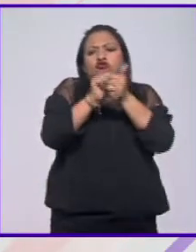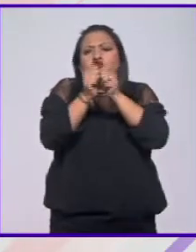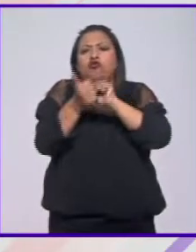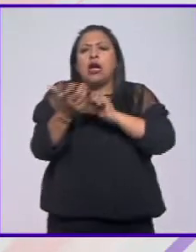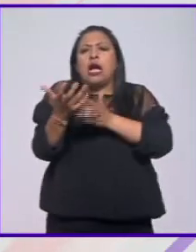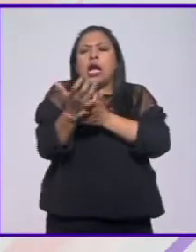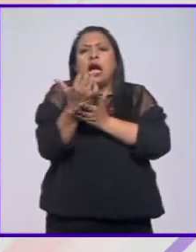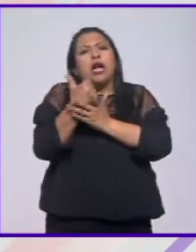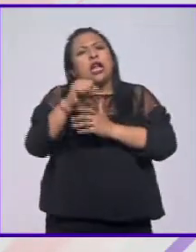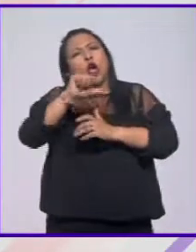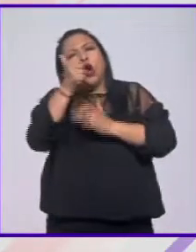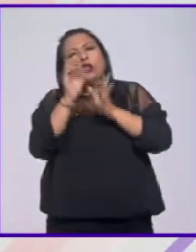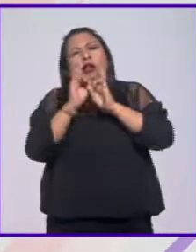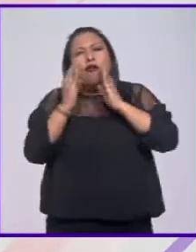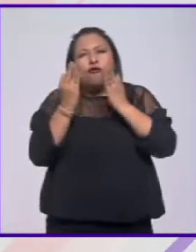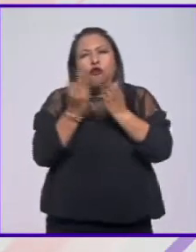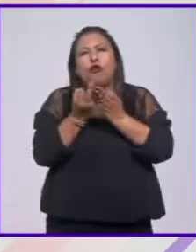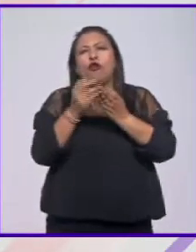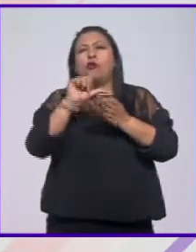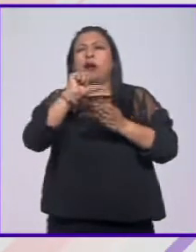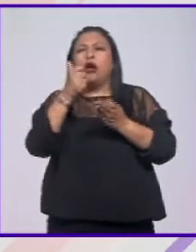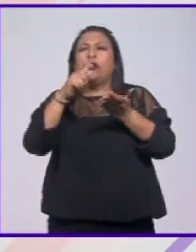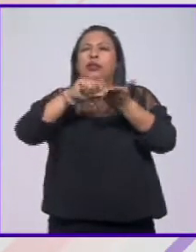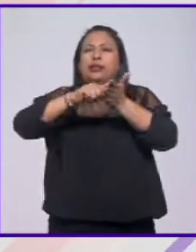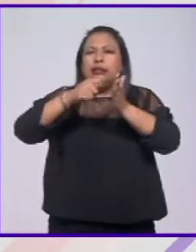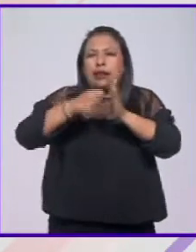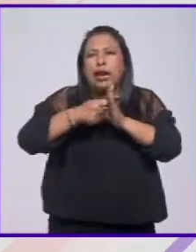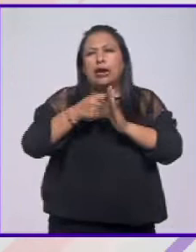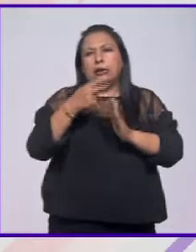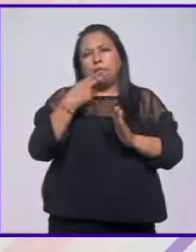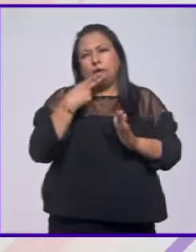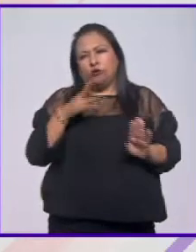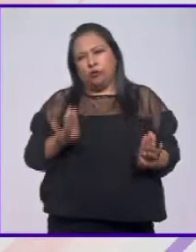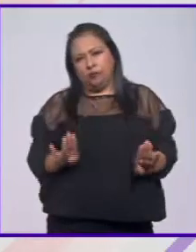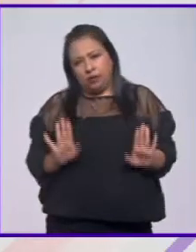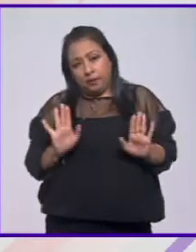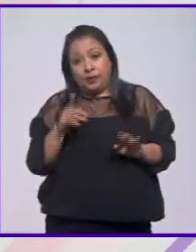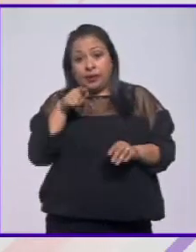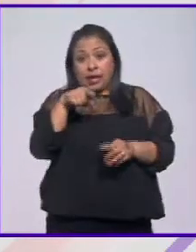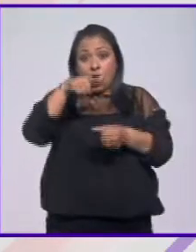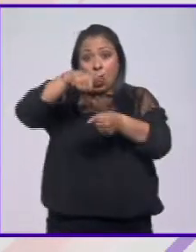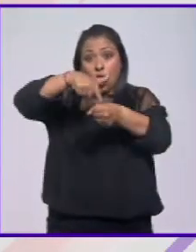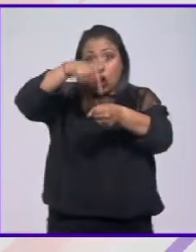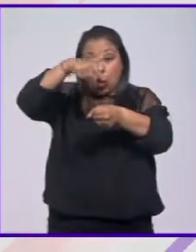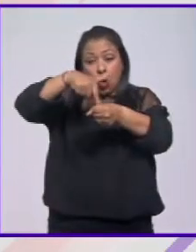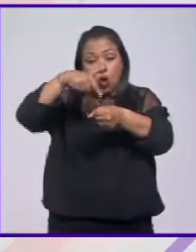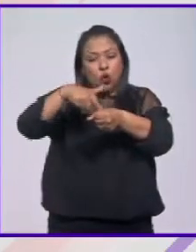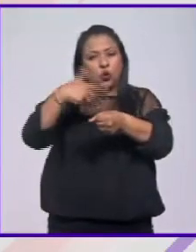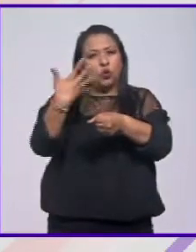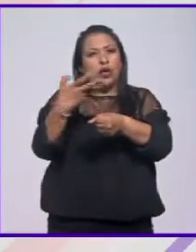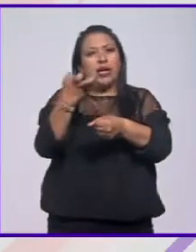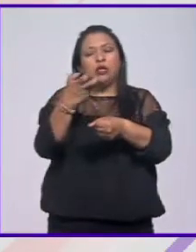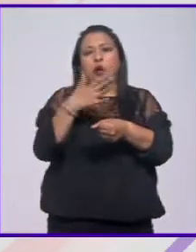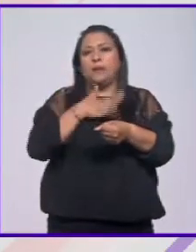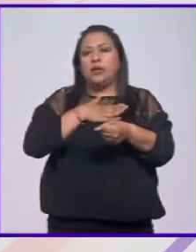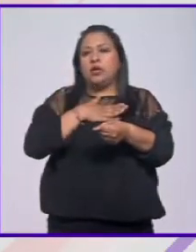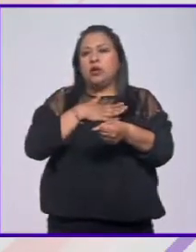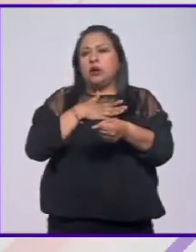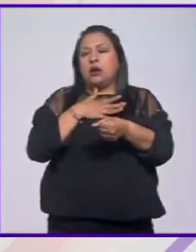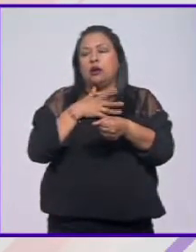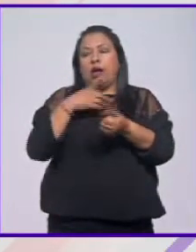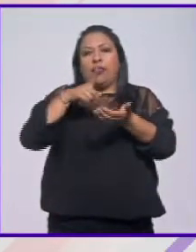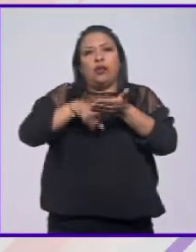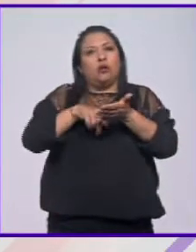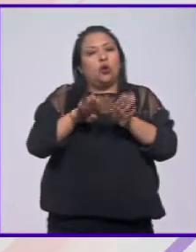ganas de jugar un poco con otro estilo. Aquí el color fue como algo que me movió